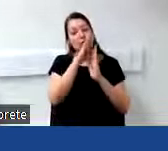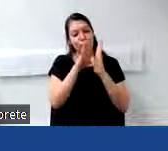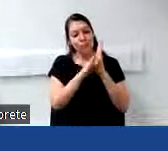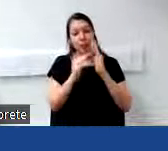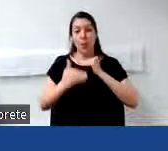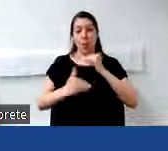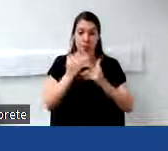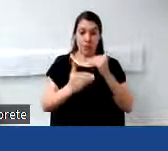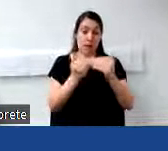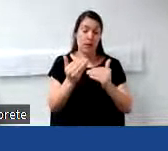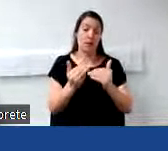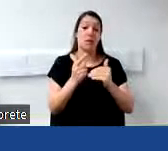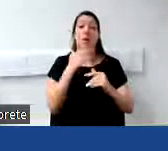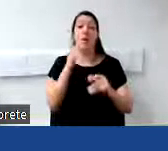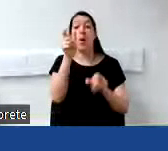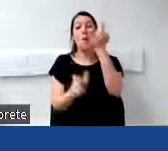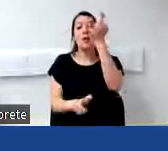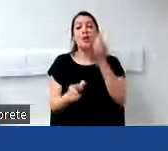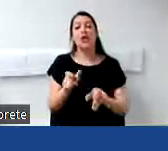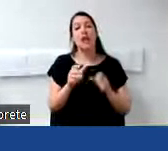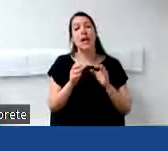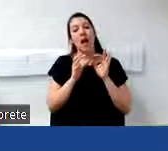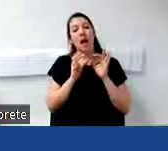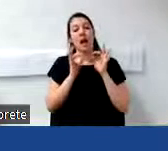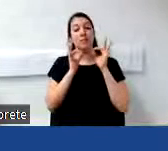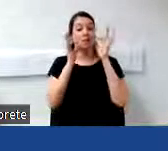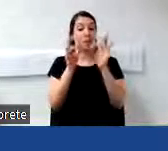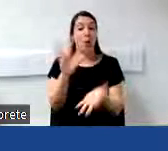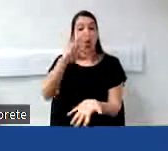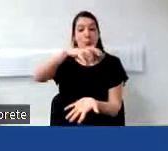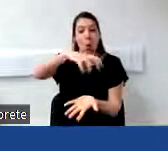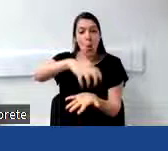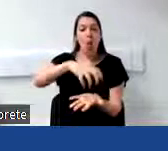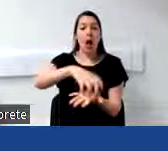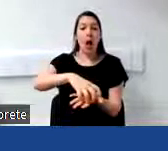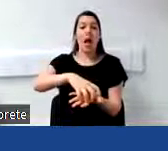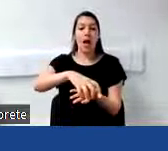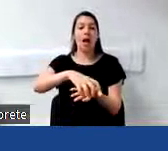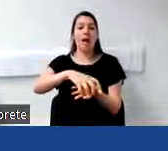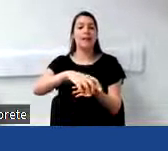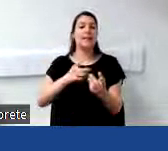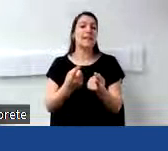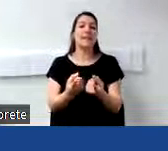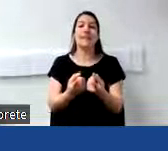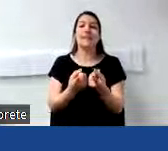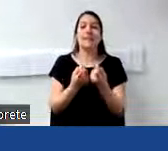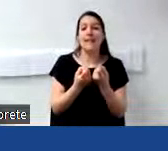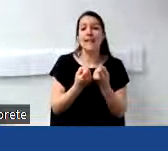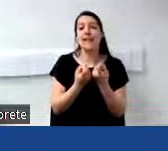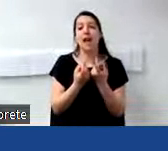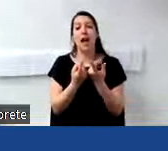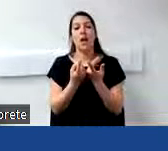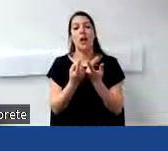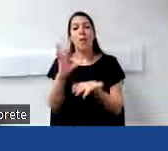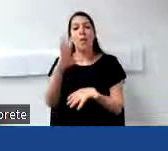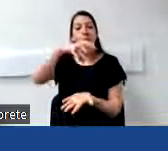la persona, por ejemplo, llega a un centro asistencial y tiene que realizar determinados, digamos que un itinerario dentro de lo